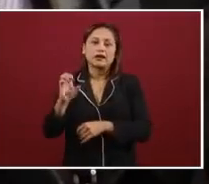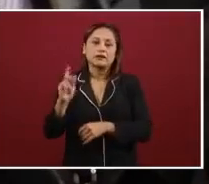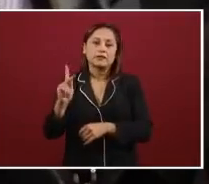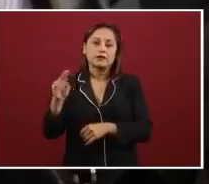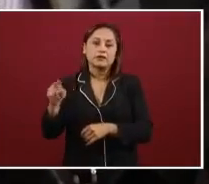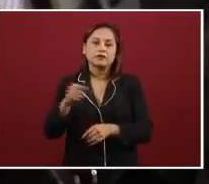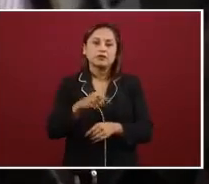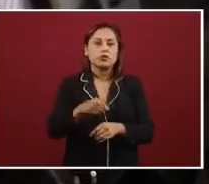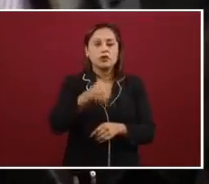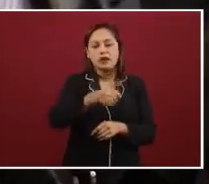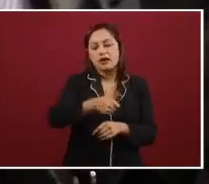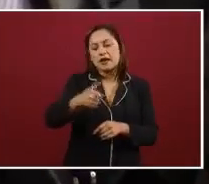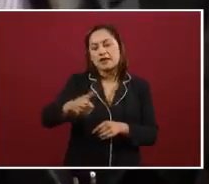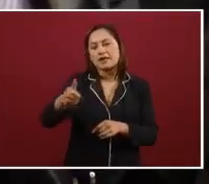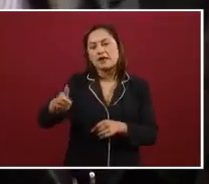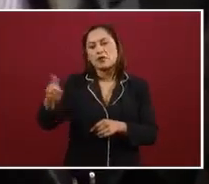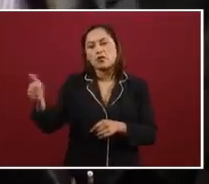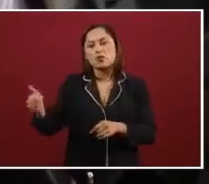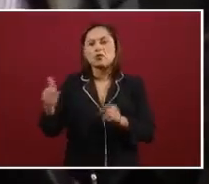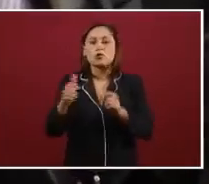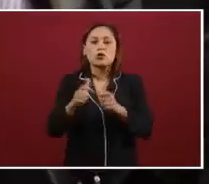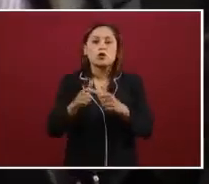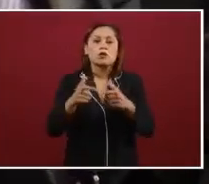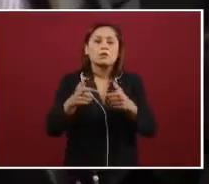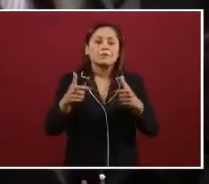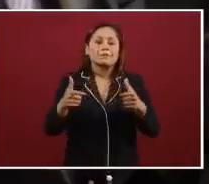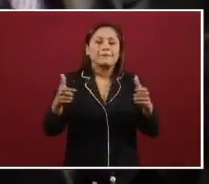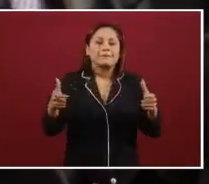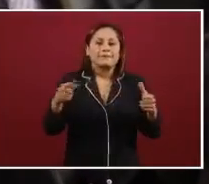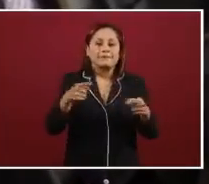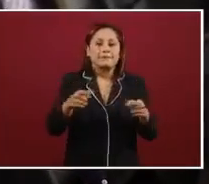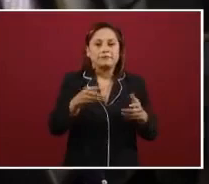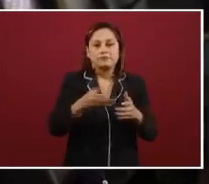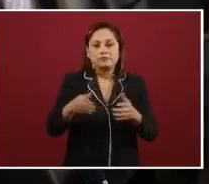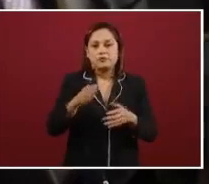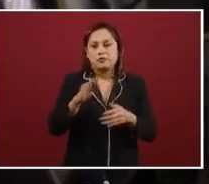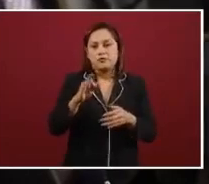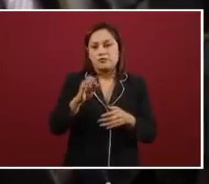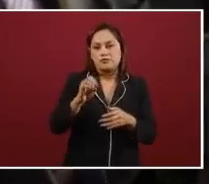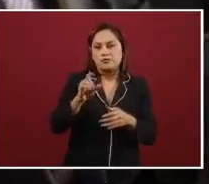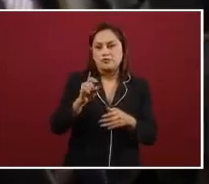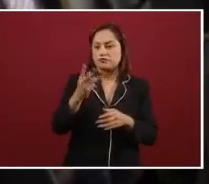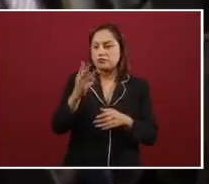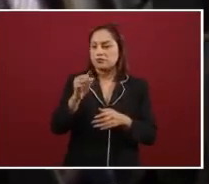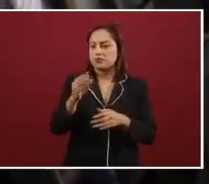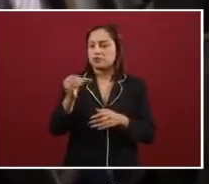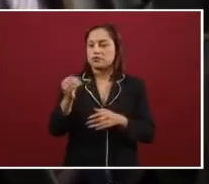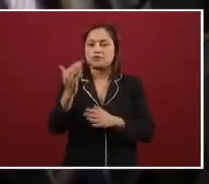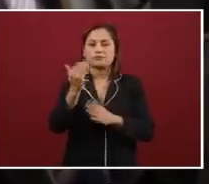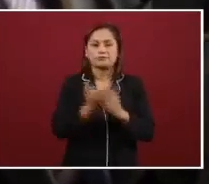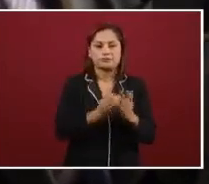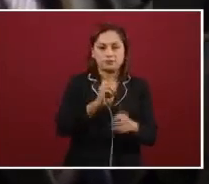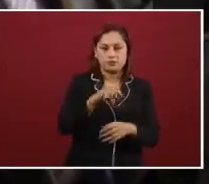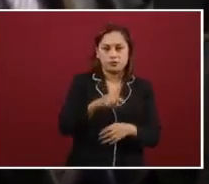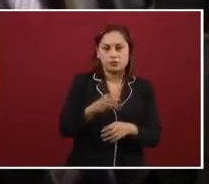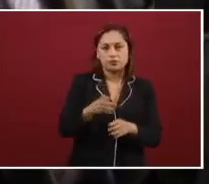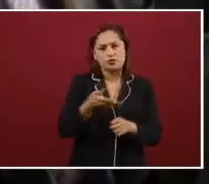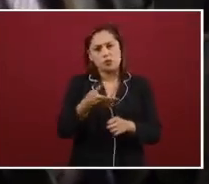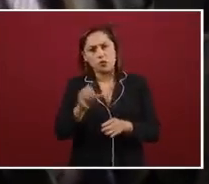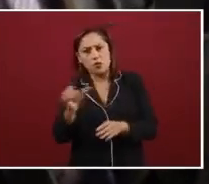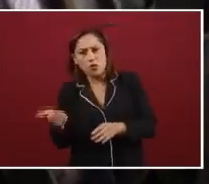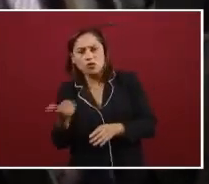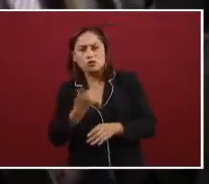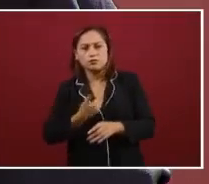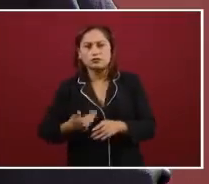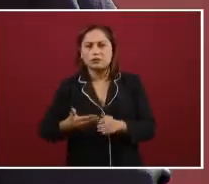la mitad del anterior, quitando a Fox, que bueno, pasó de 4.9 a menos 0.4 de crecimiento, ¿no? Los demás crecieron la mitad que el